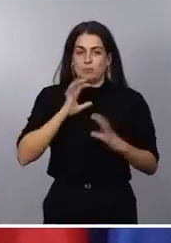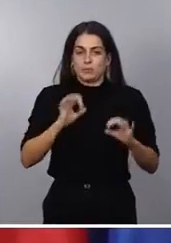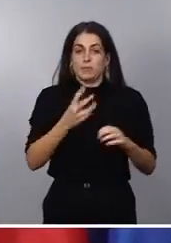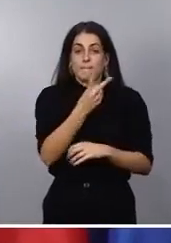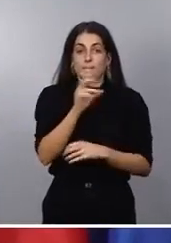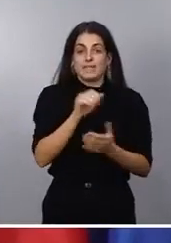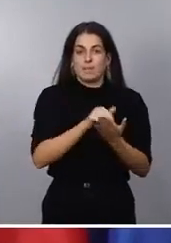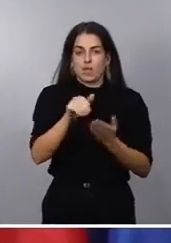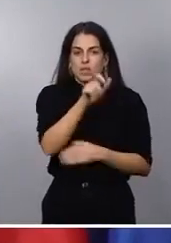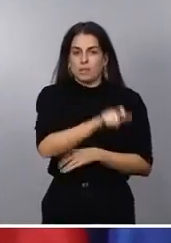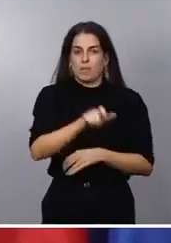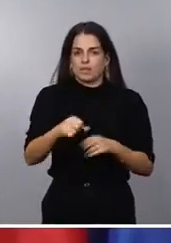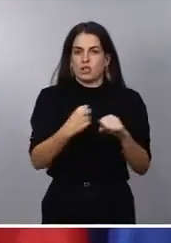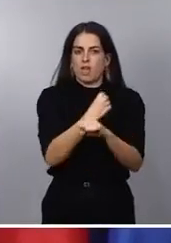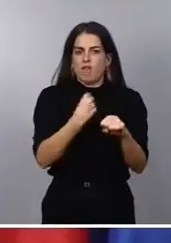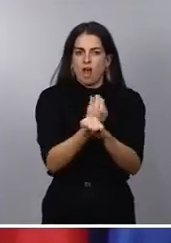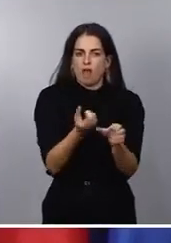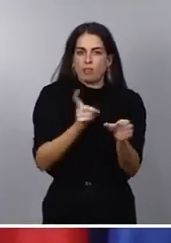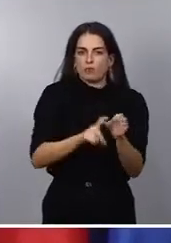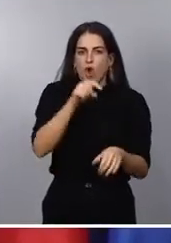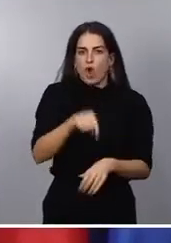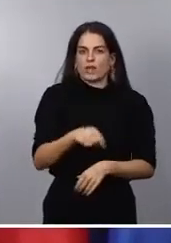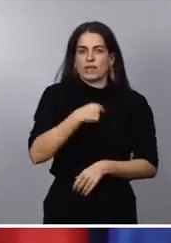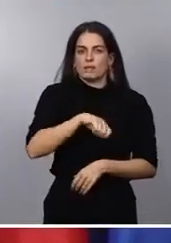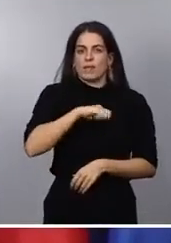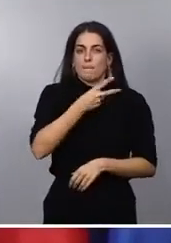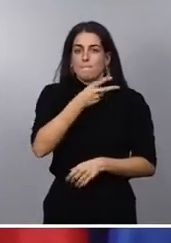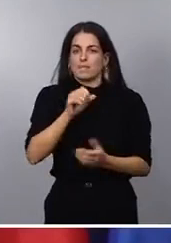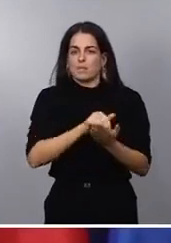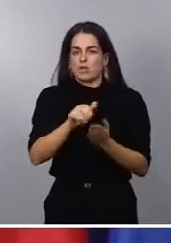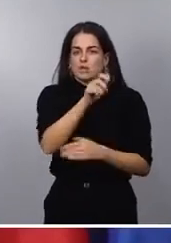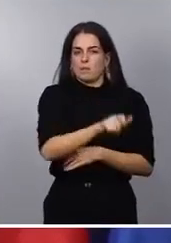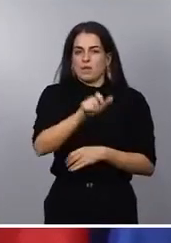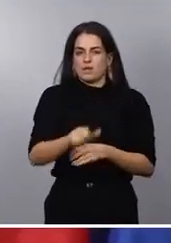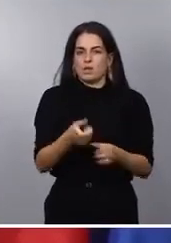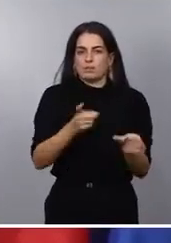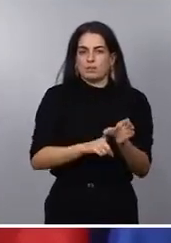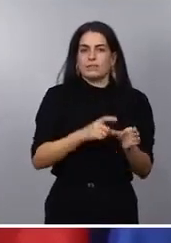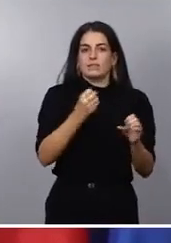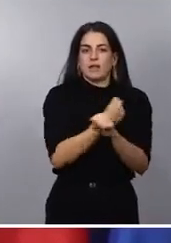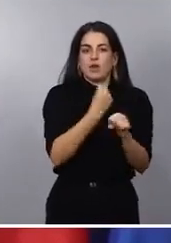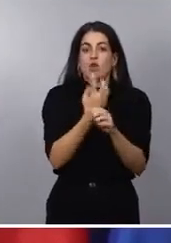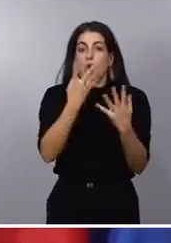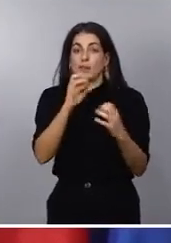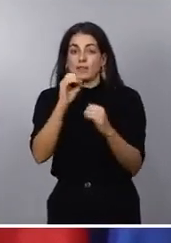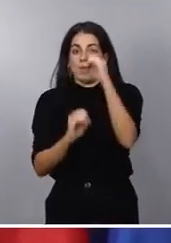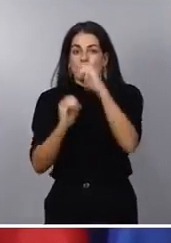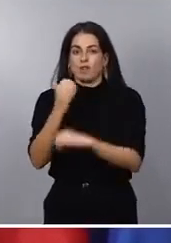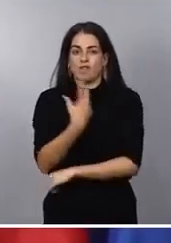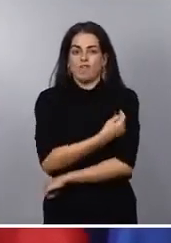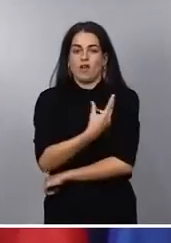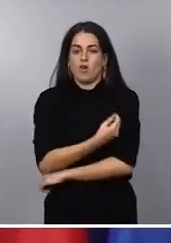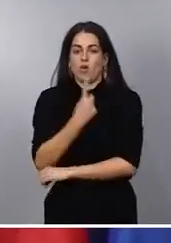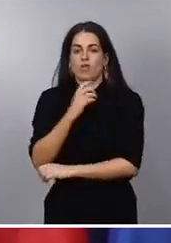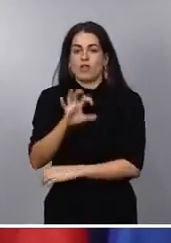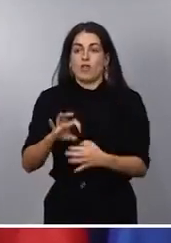persoas trabajando, hoxe, en España, 20 millóns de persoas trabajando, 90% de vacunación e primer país da Unión Europea